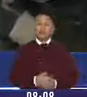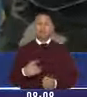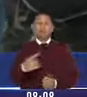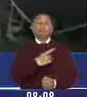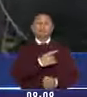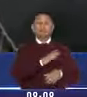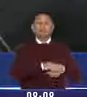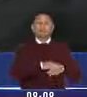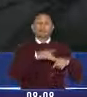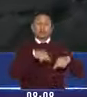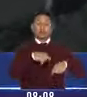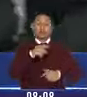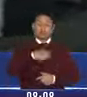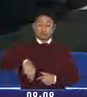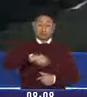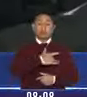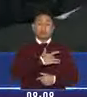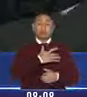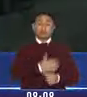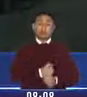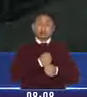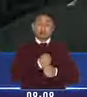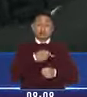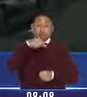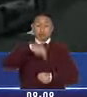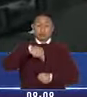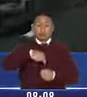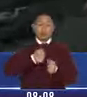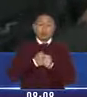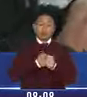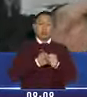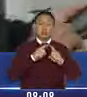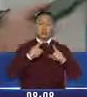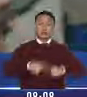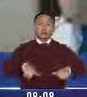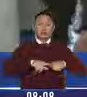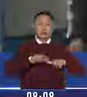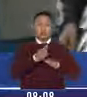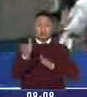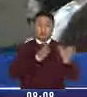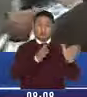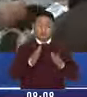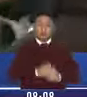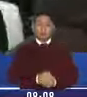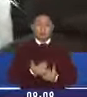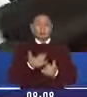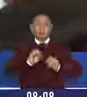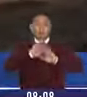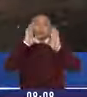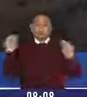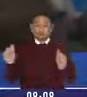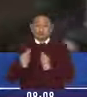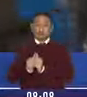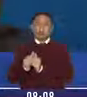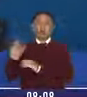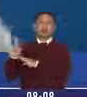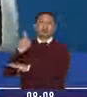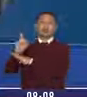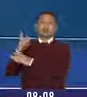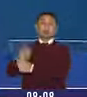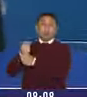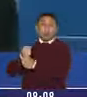para brindar seguridad a los pasajeros que se movilizan a distintas actividades. En esta mañana nos acompaña Cristian Paredes, director de